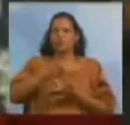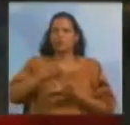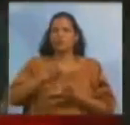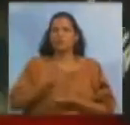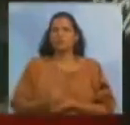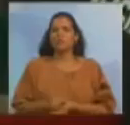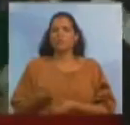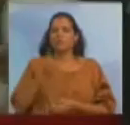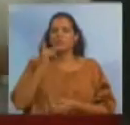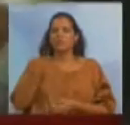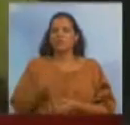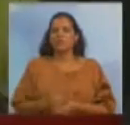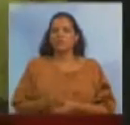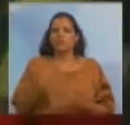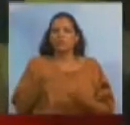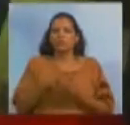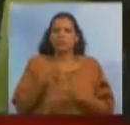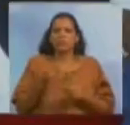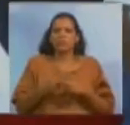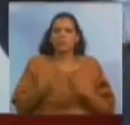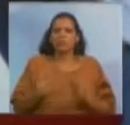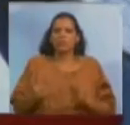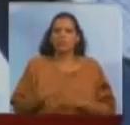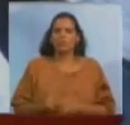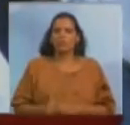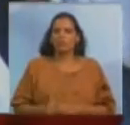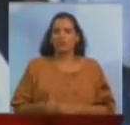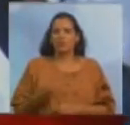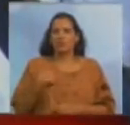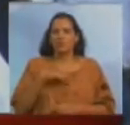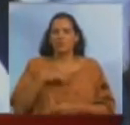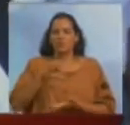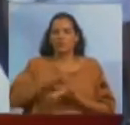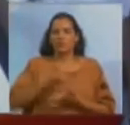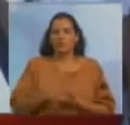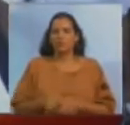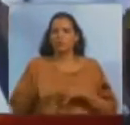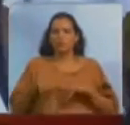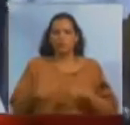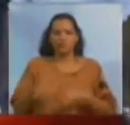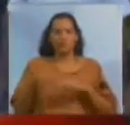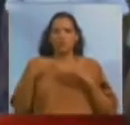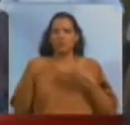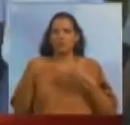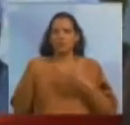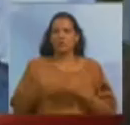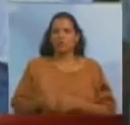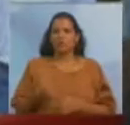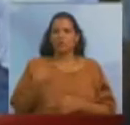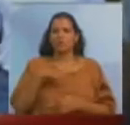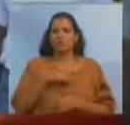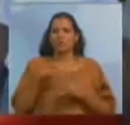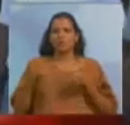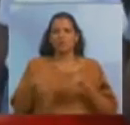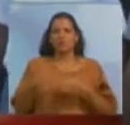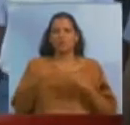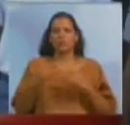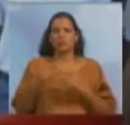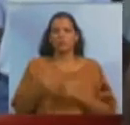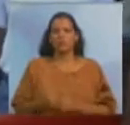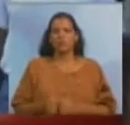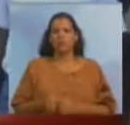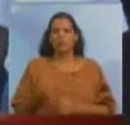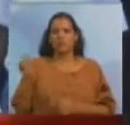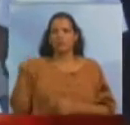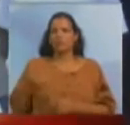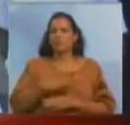general de él solo conocen su nombre. Nosotros le decimos a la ciudadanía que seguimos firmes en nuestra posición. Seguimos firmes en nuestra posición. Como ustedes observan,